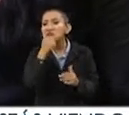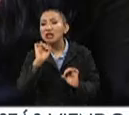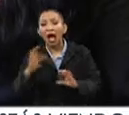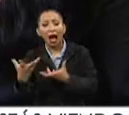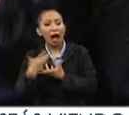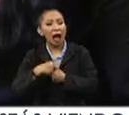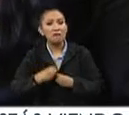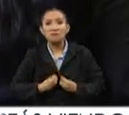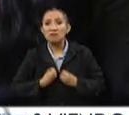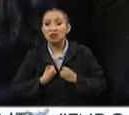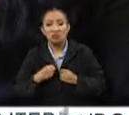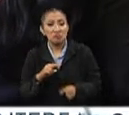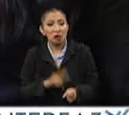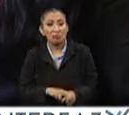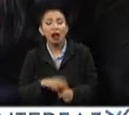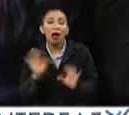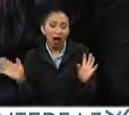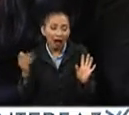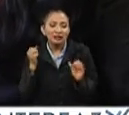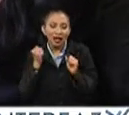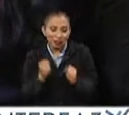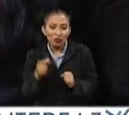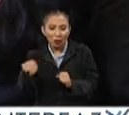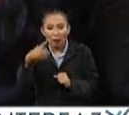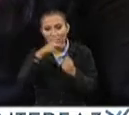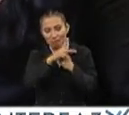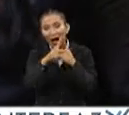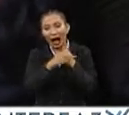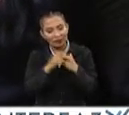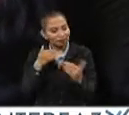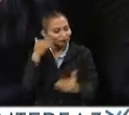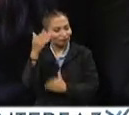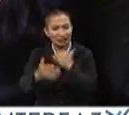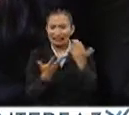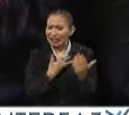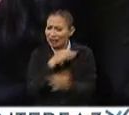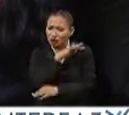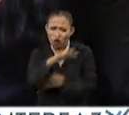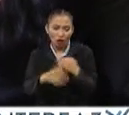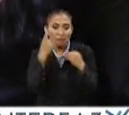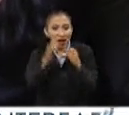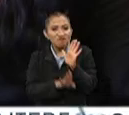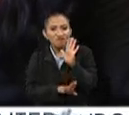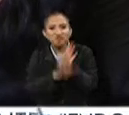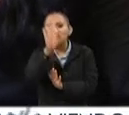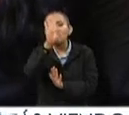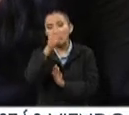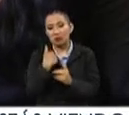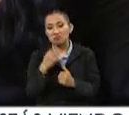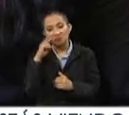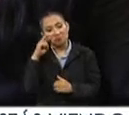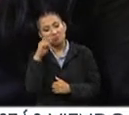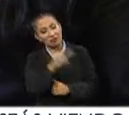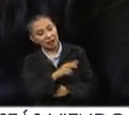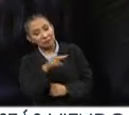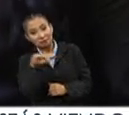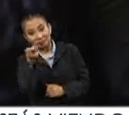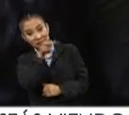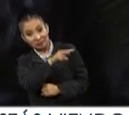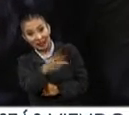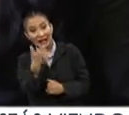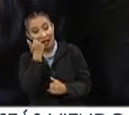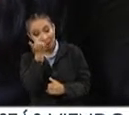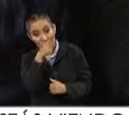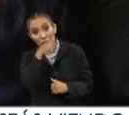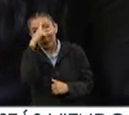parte ya de nuestros días, pues seguramente este país tiene todo para despuntar, y lo estamos viendo en